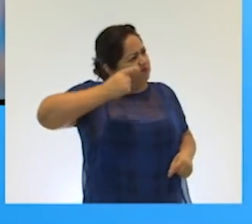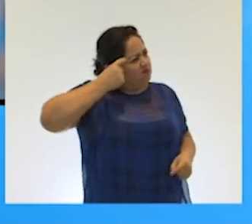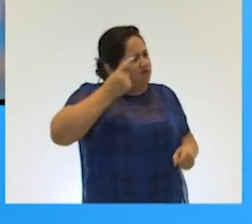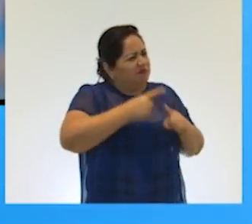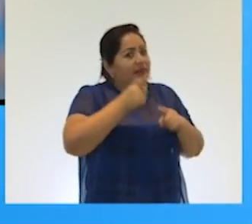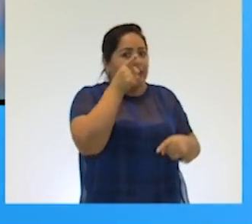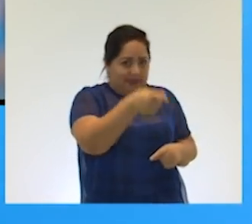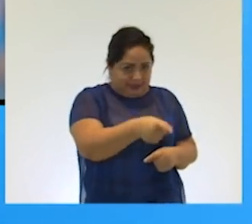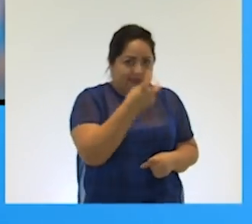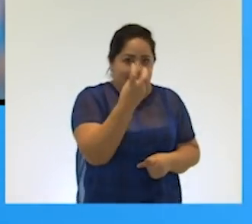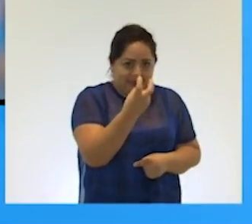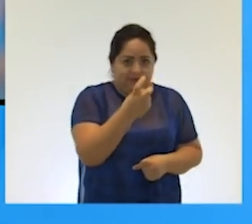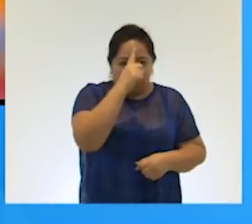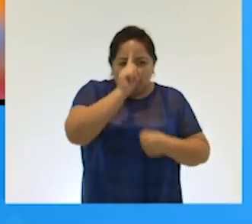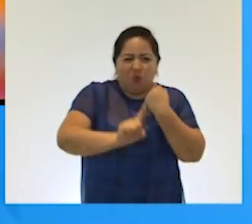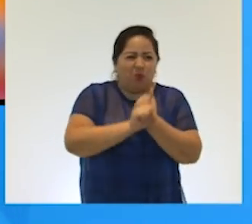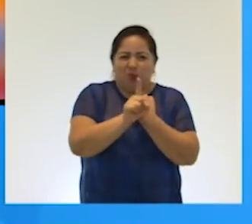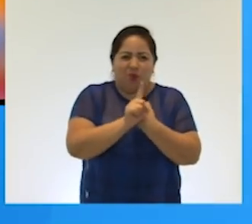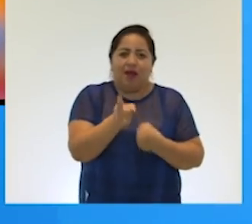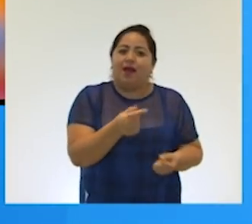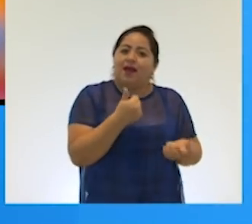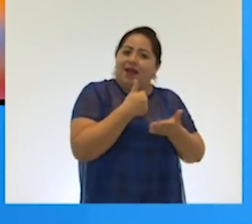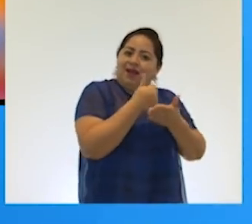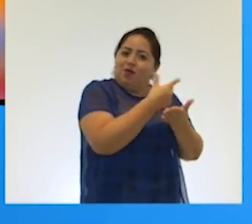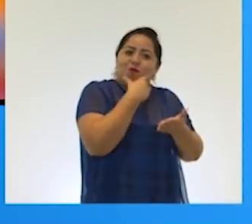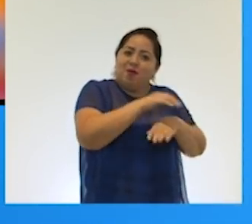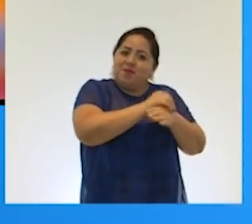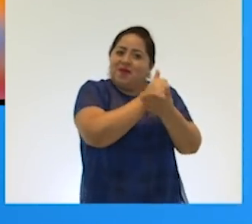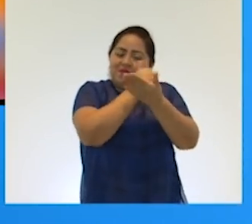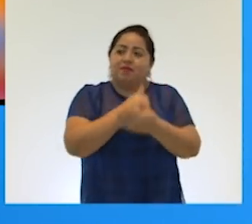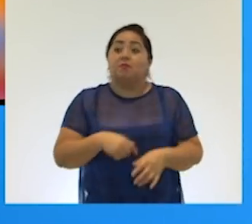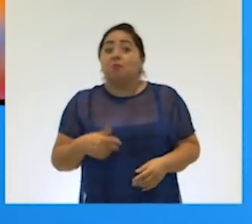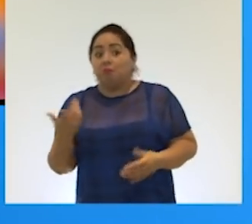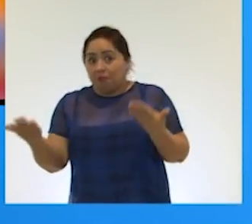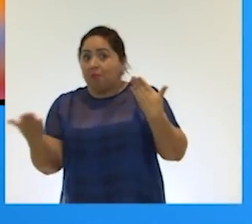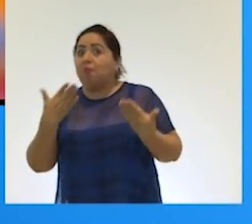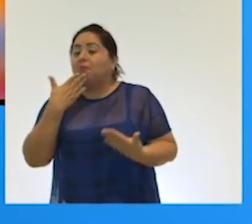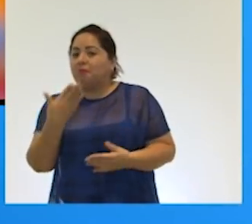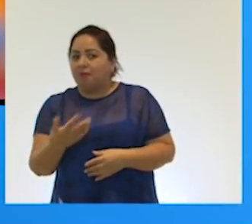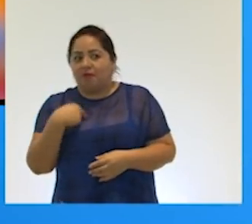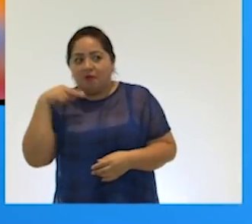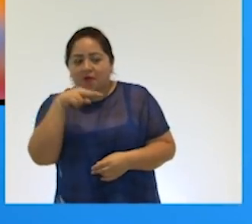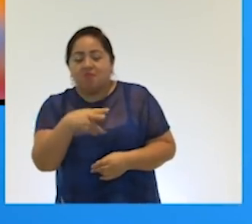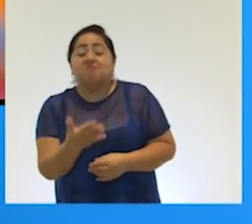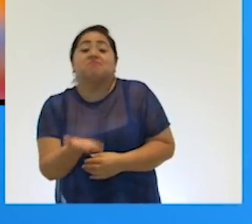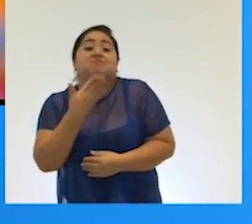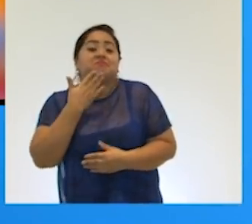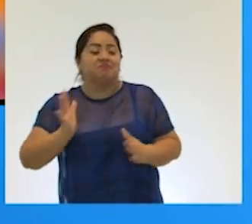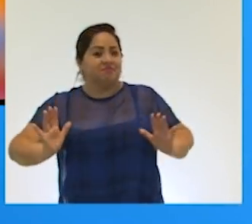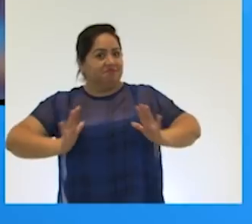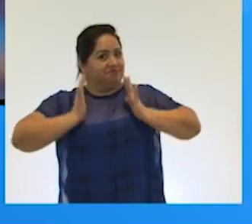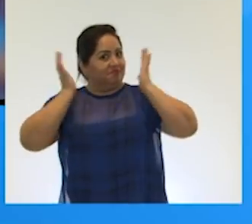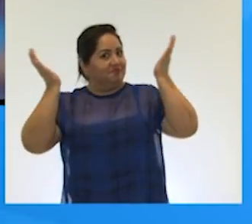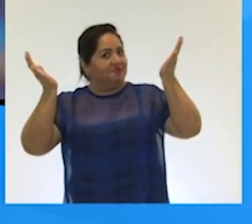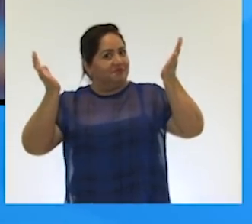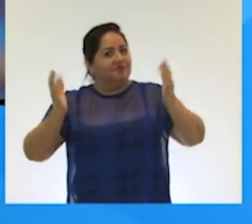las soluciones a ese problema. ¡Wow, Staff! Ahora sí me dejaste impactado.